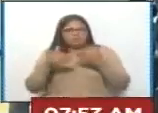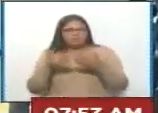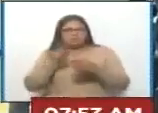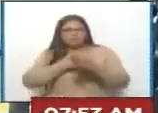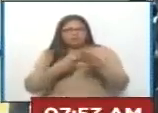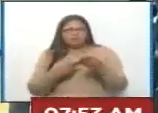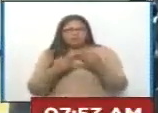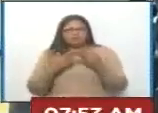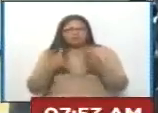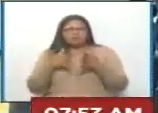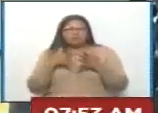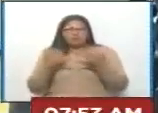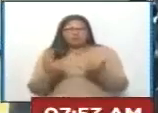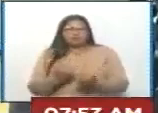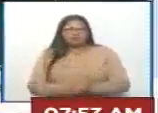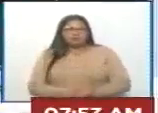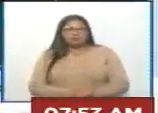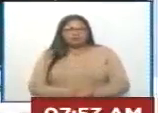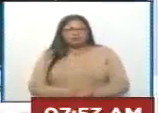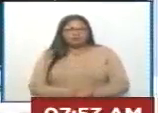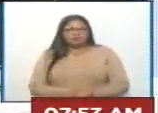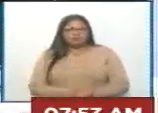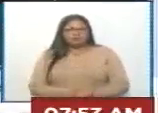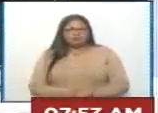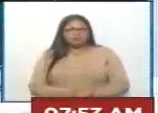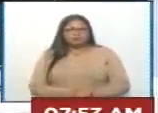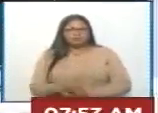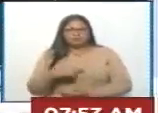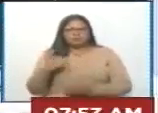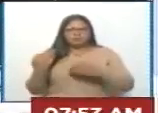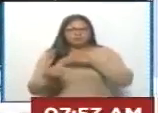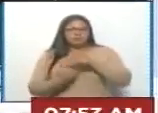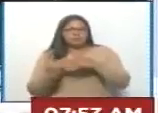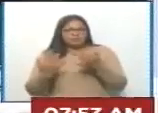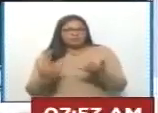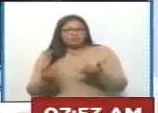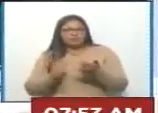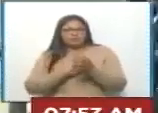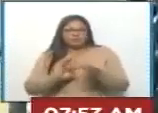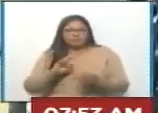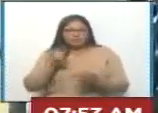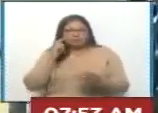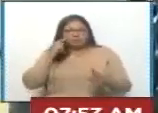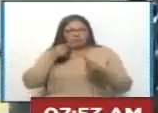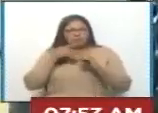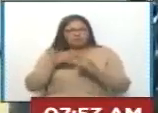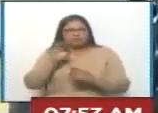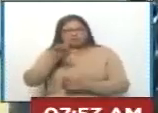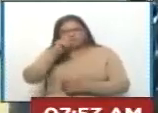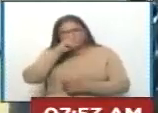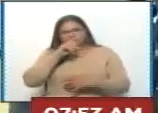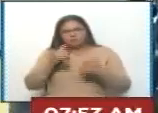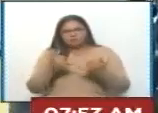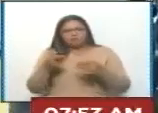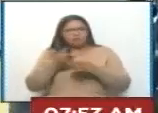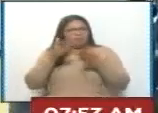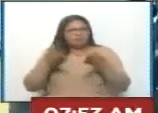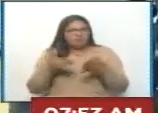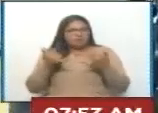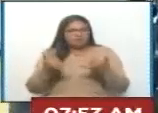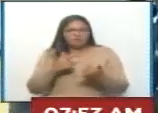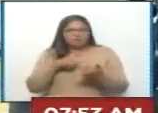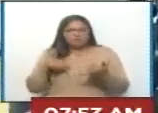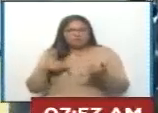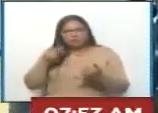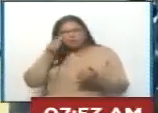de defensa de la paz, de la democracia y de las instituciones, estos factores que atentaron por 5 años contra el gobierno y contra nuestro